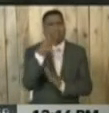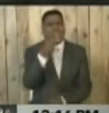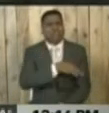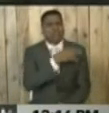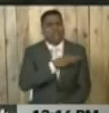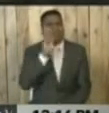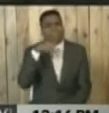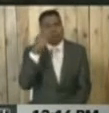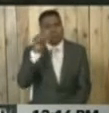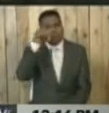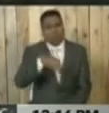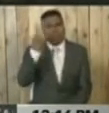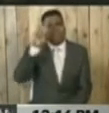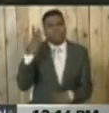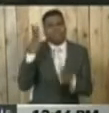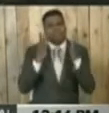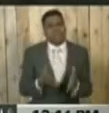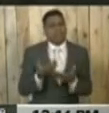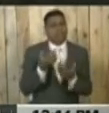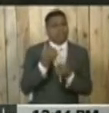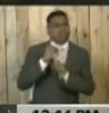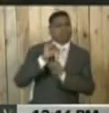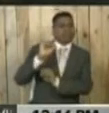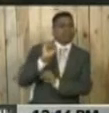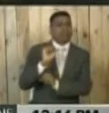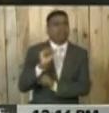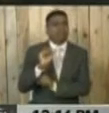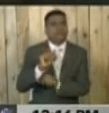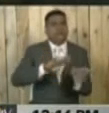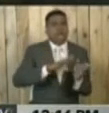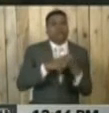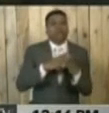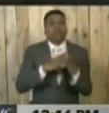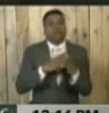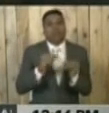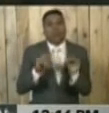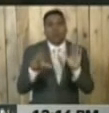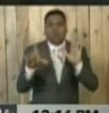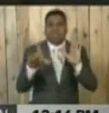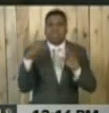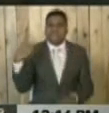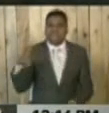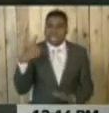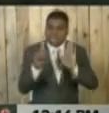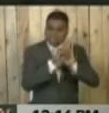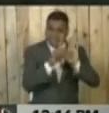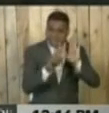y las venezolanas, pues echar para atrás derechos fundamentales establecidos en nuestra Constitución. Esta